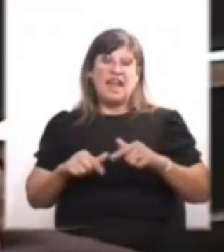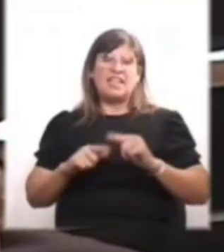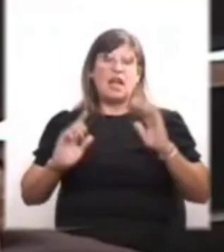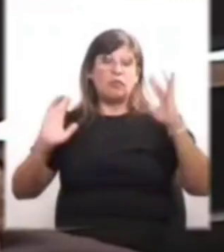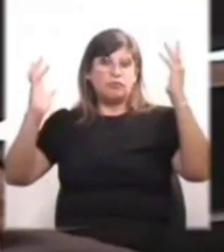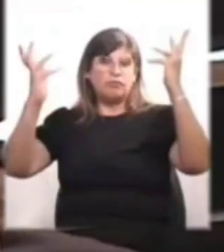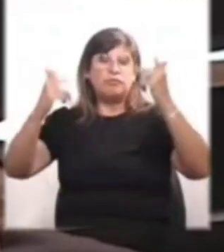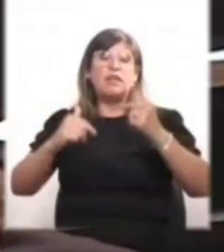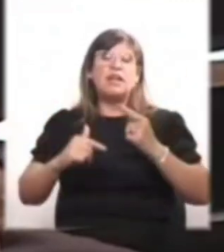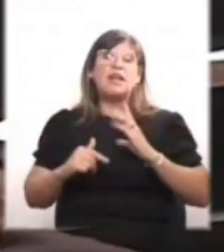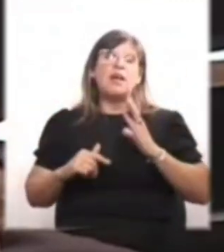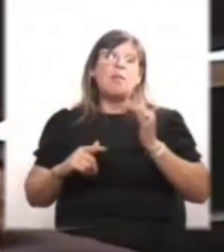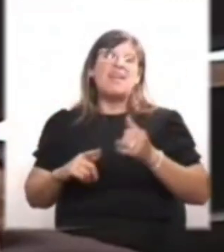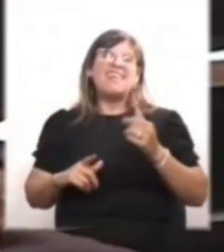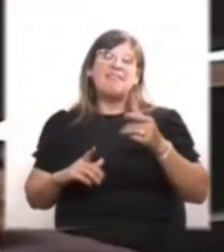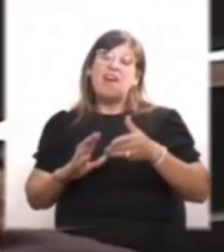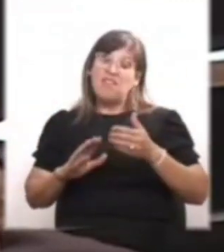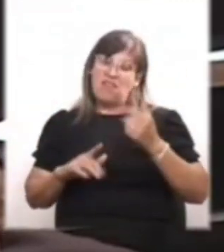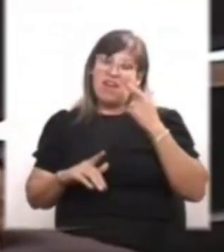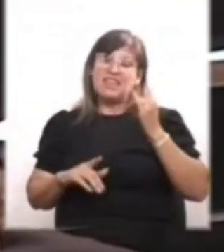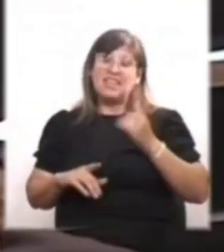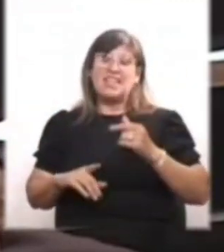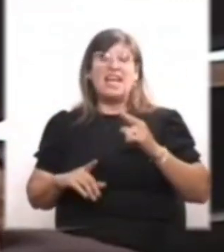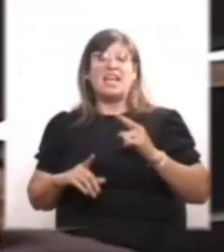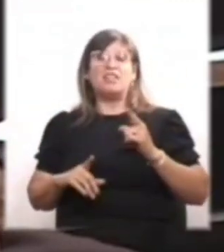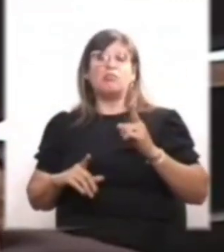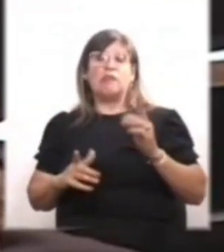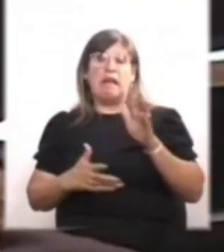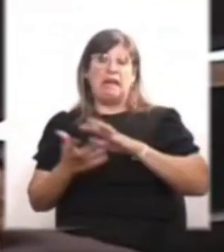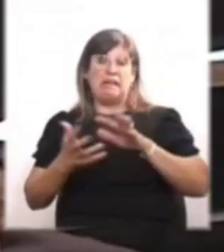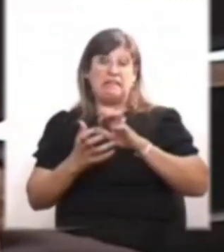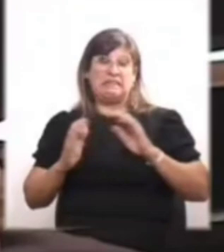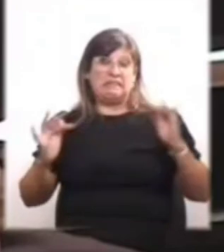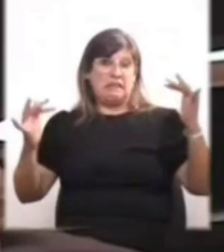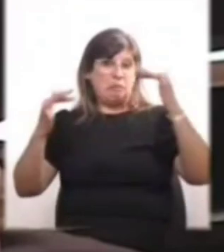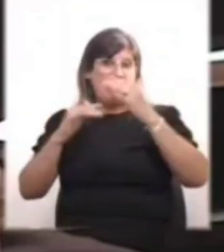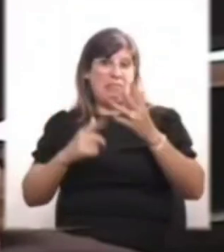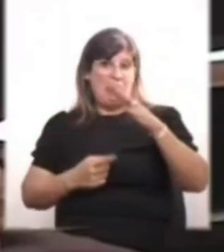crisis ambiental. Lo guardé a ese libro porque me pareció asombroso.